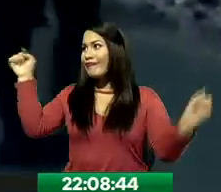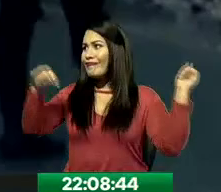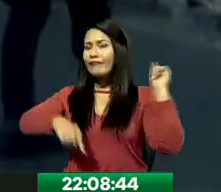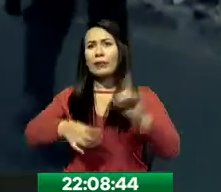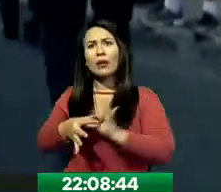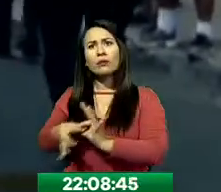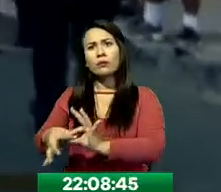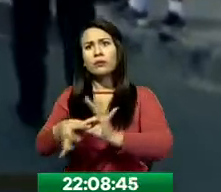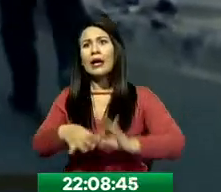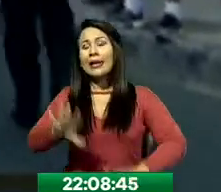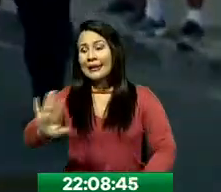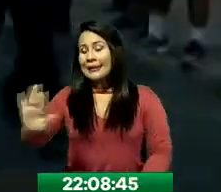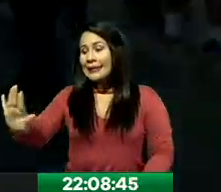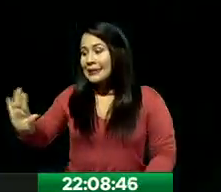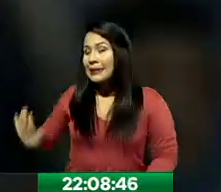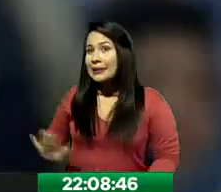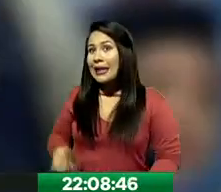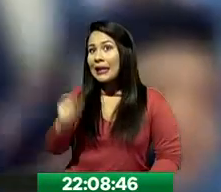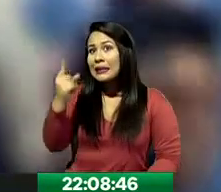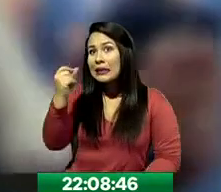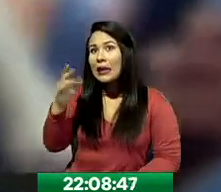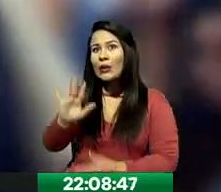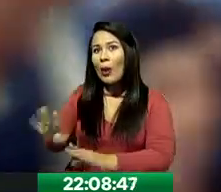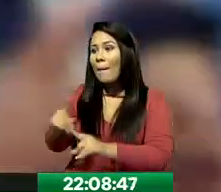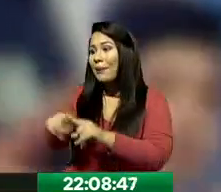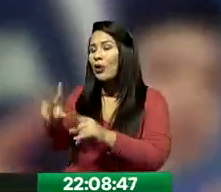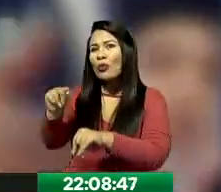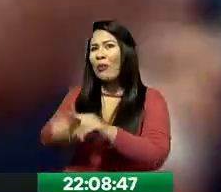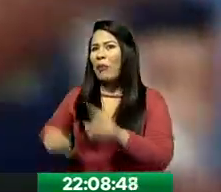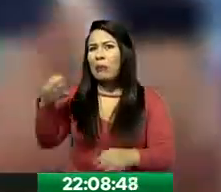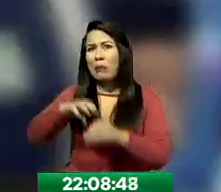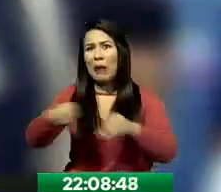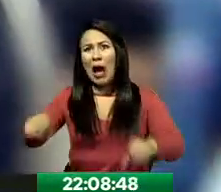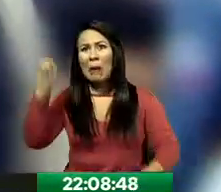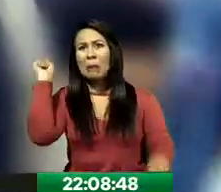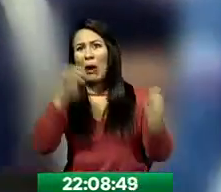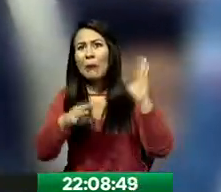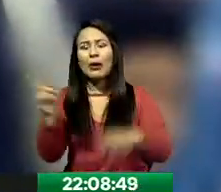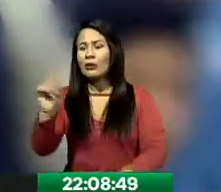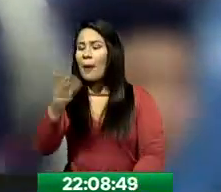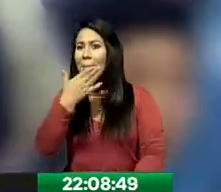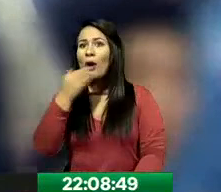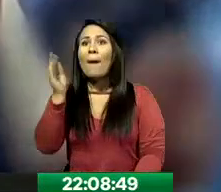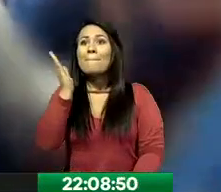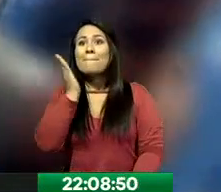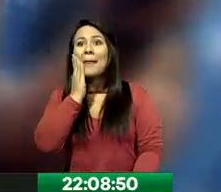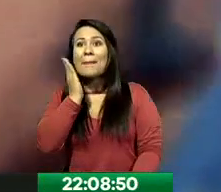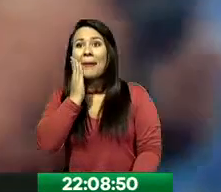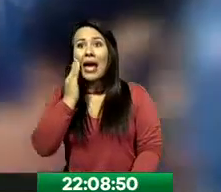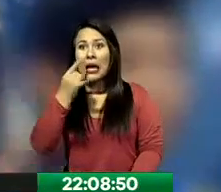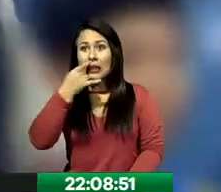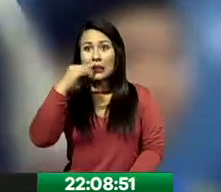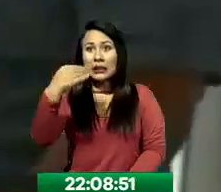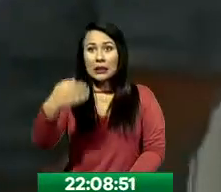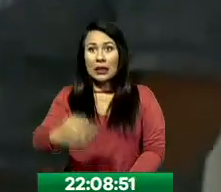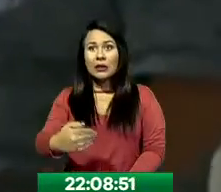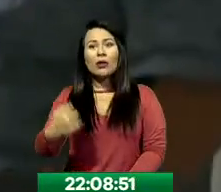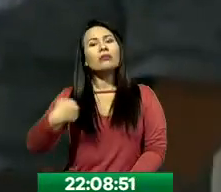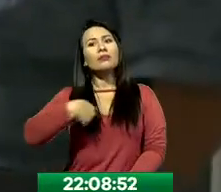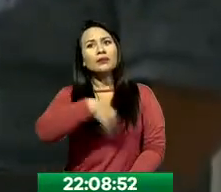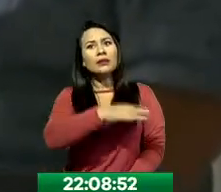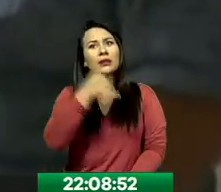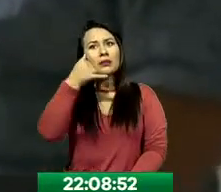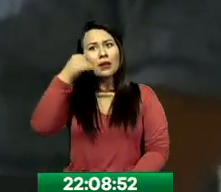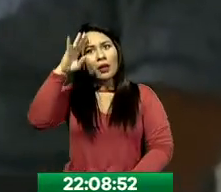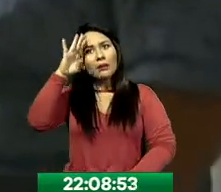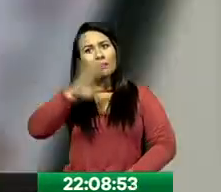que están sintiendo ustedes, pero esa no es la manera. Váyanse los representantes, la mamá del niño, alguien más que le acompañe directamente a la oficina. Mientras que en horas